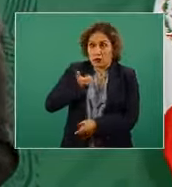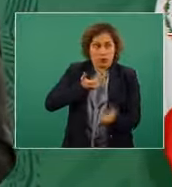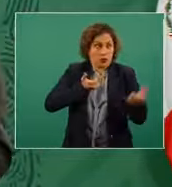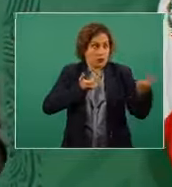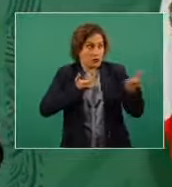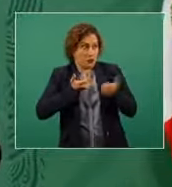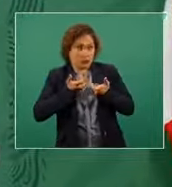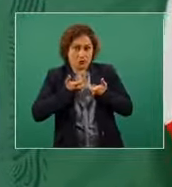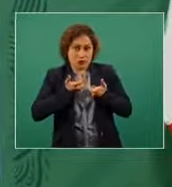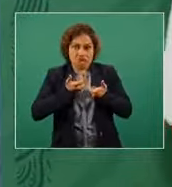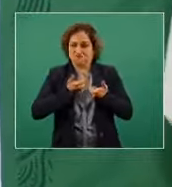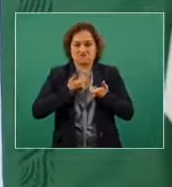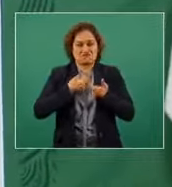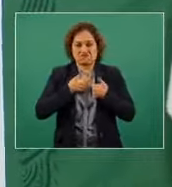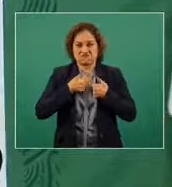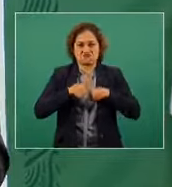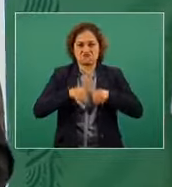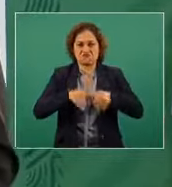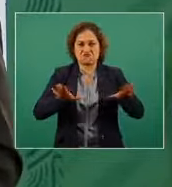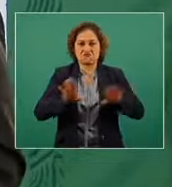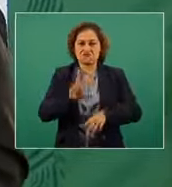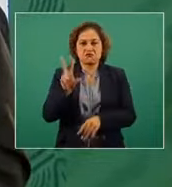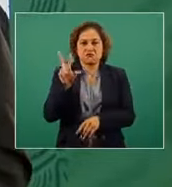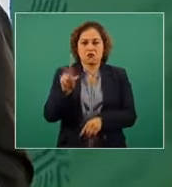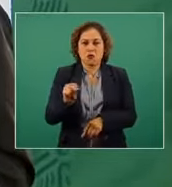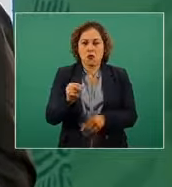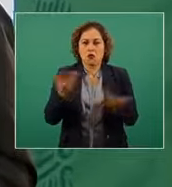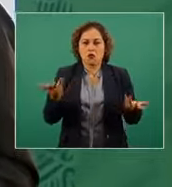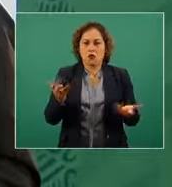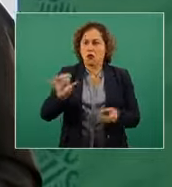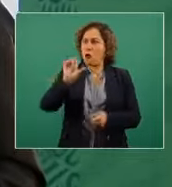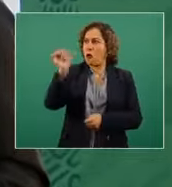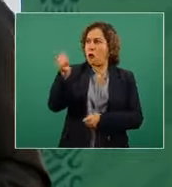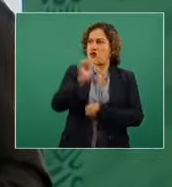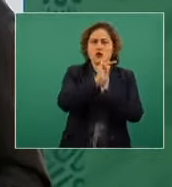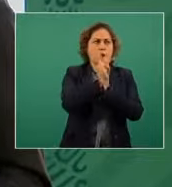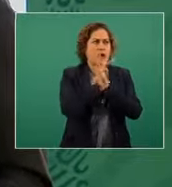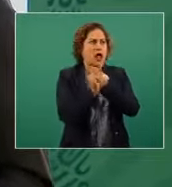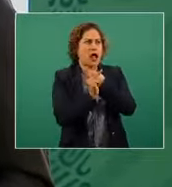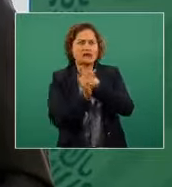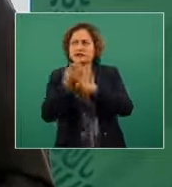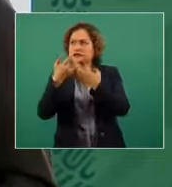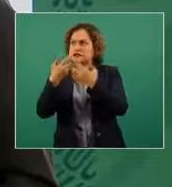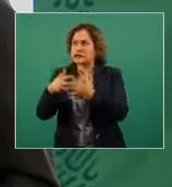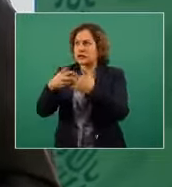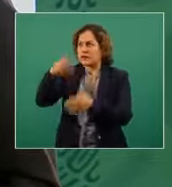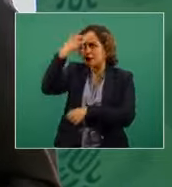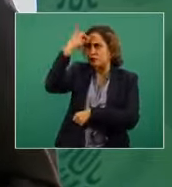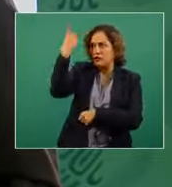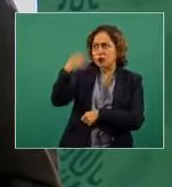los empresarios extranjeros. A mí me paga el pueblo de México.